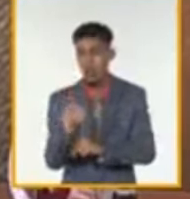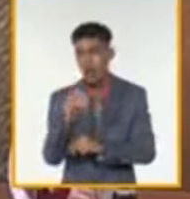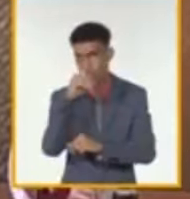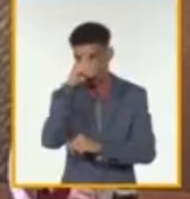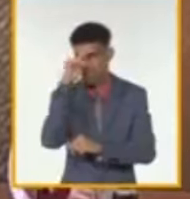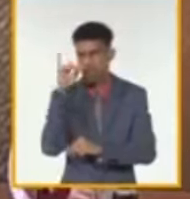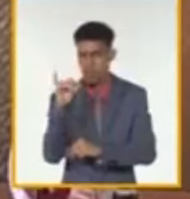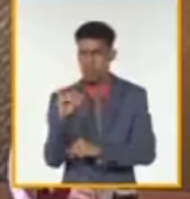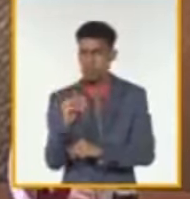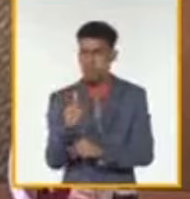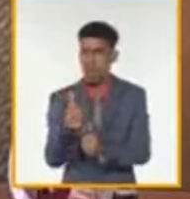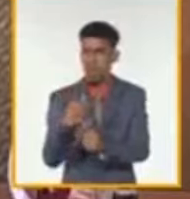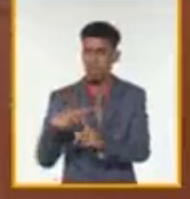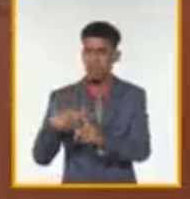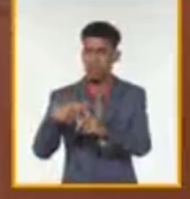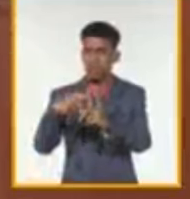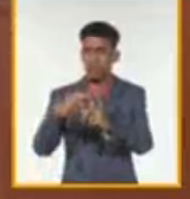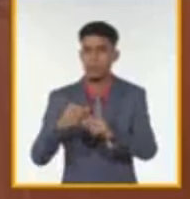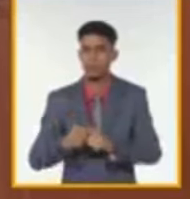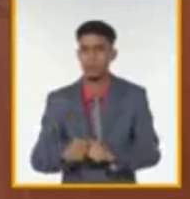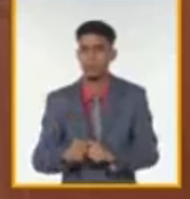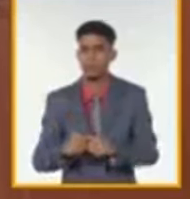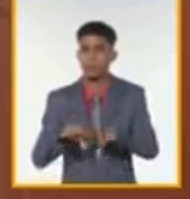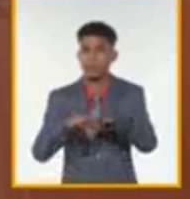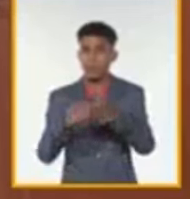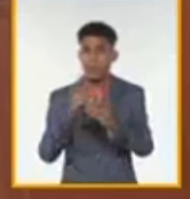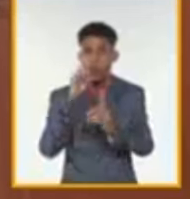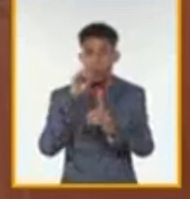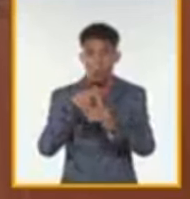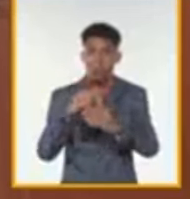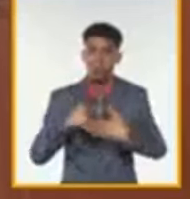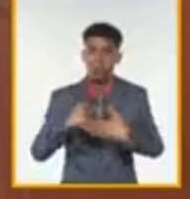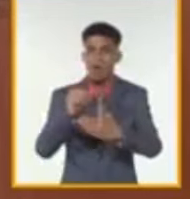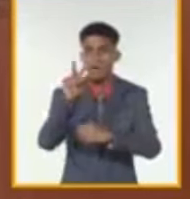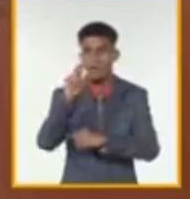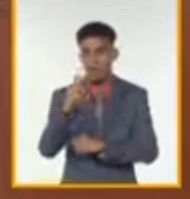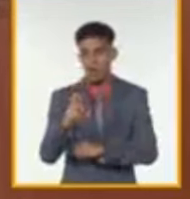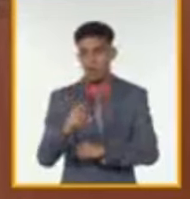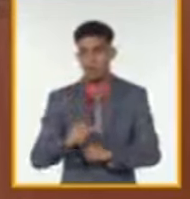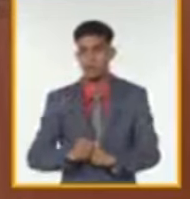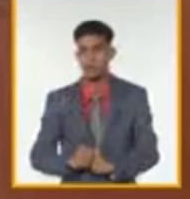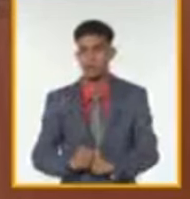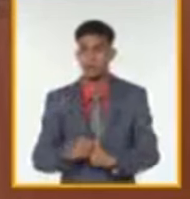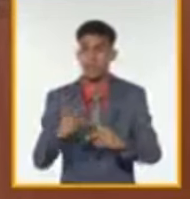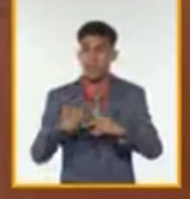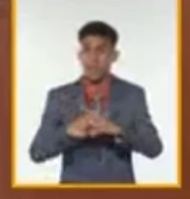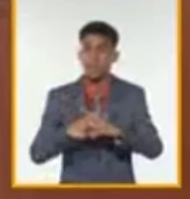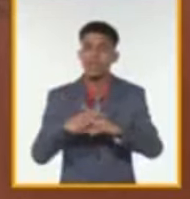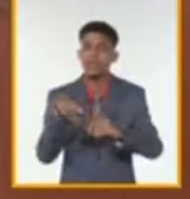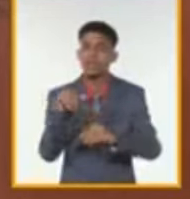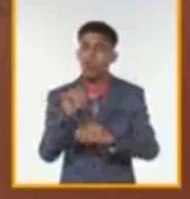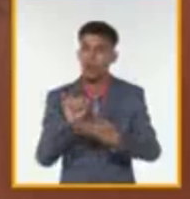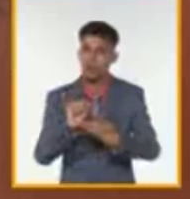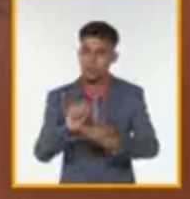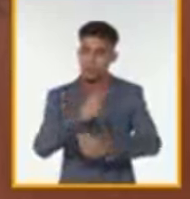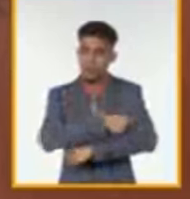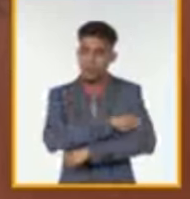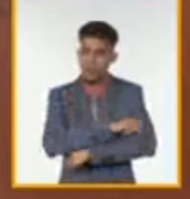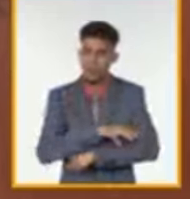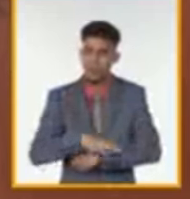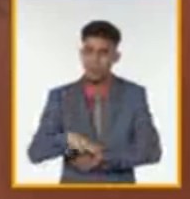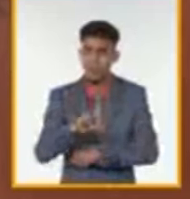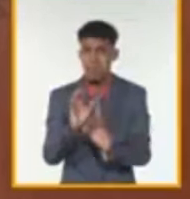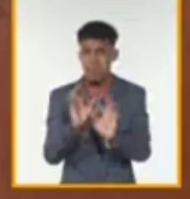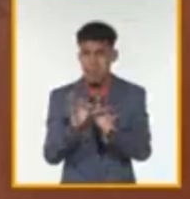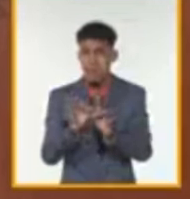buenas para la provincia en cosas que mejoran la calidad de vida del pueblo que como lo que hablábamos hace unos minutos